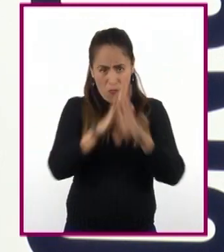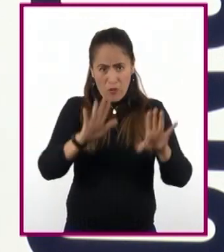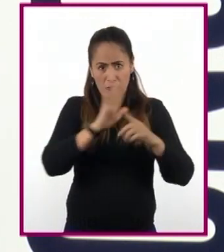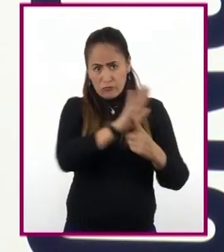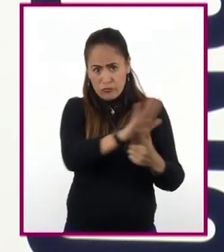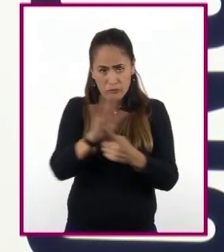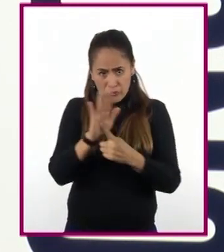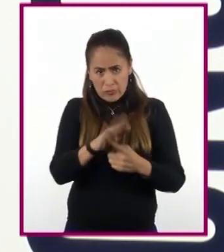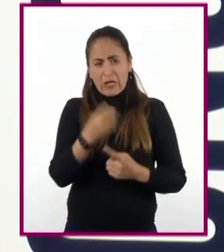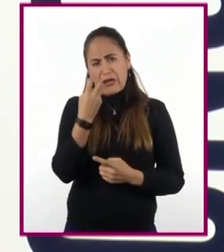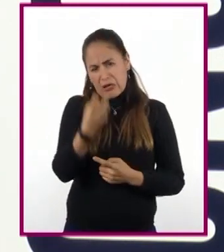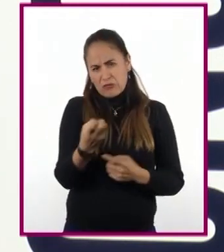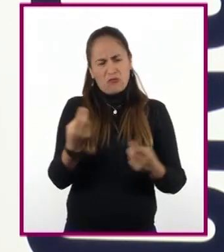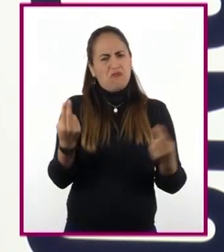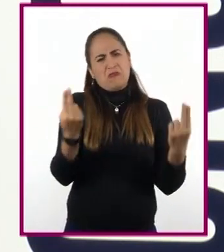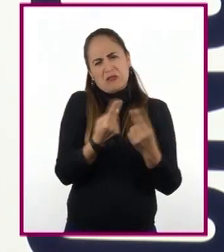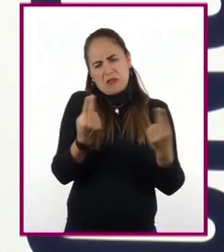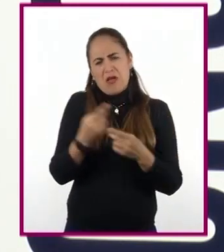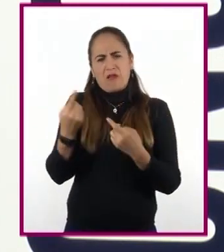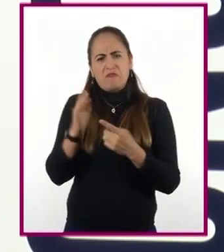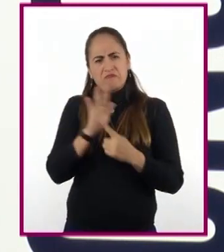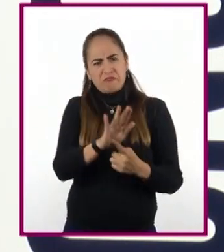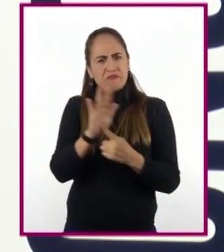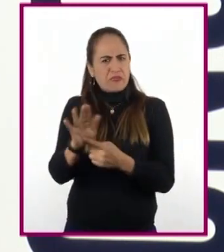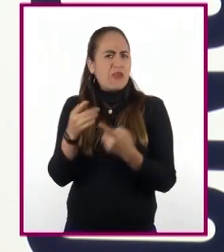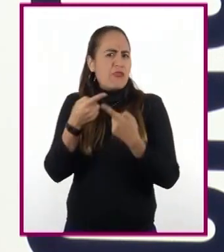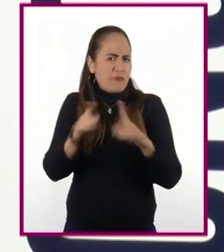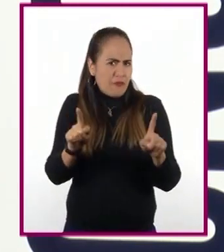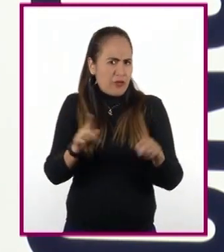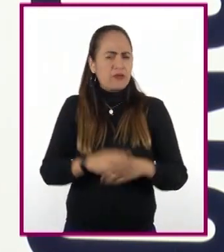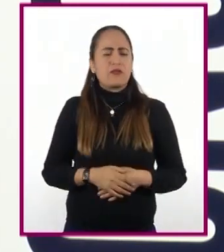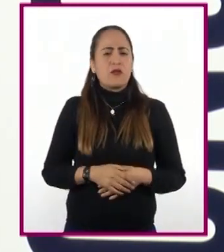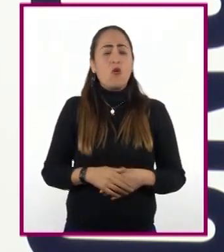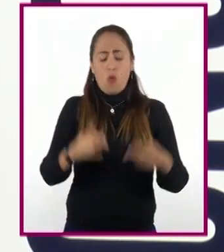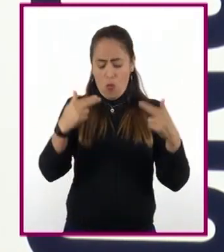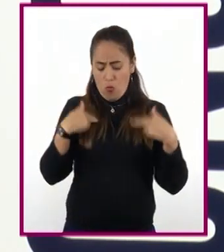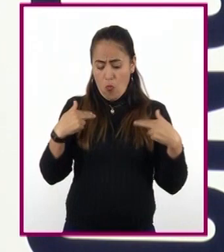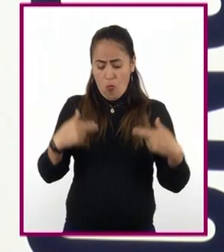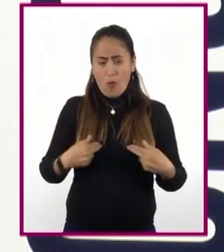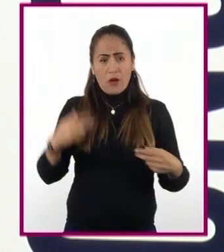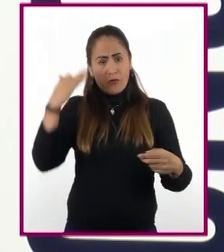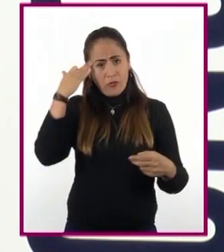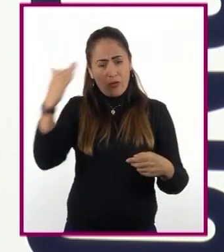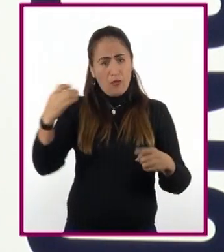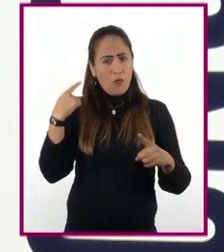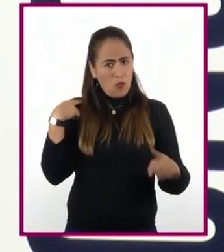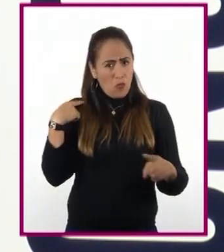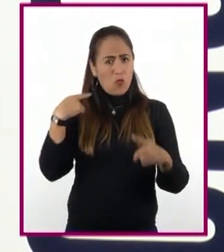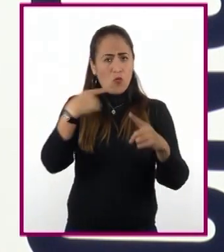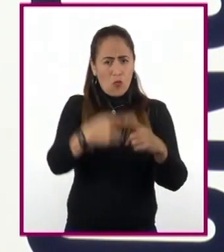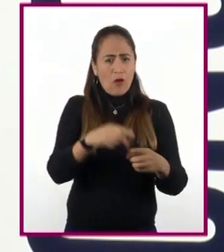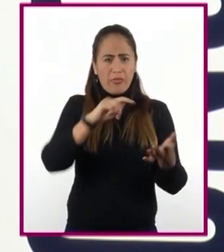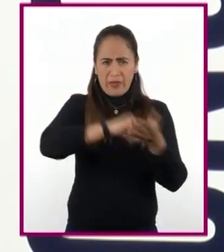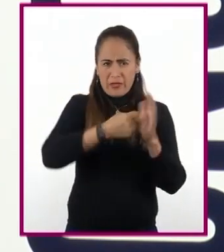diferentes formas. El ser humano, a través del tiempo, ha creado distintas técnicas para